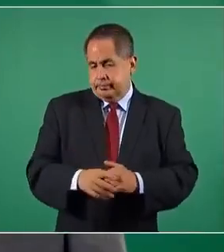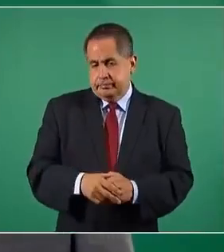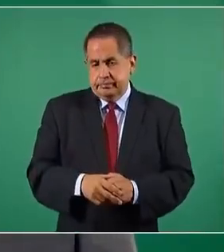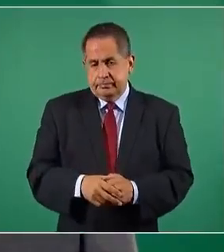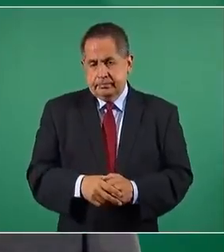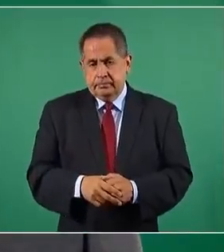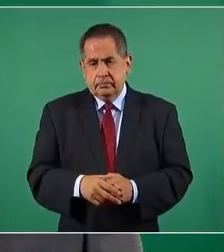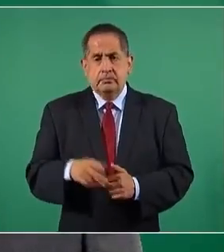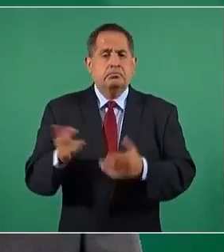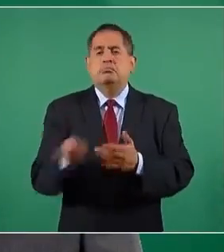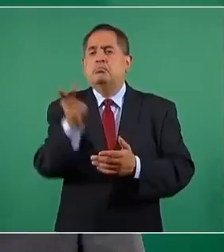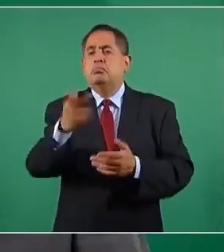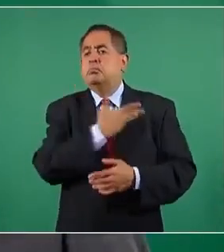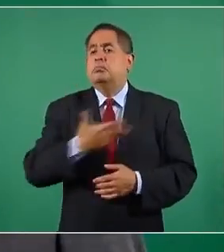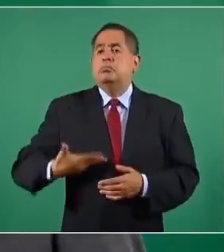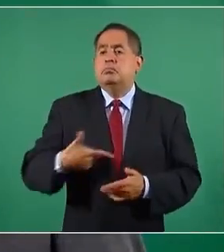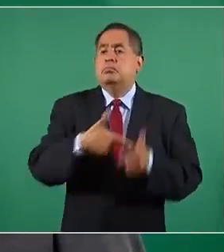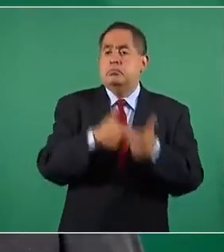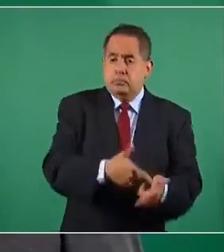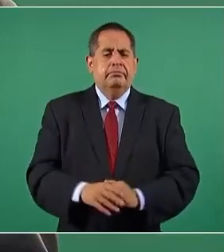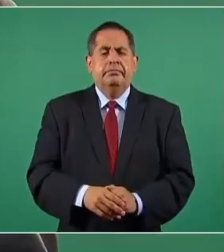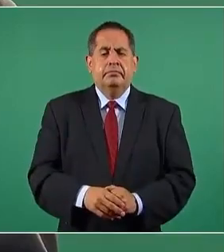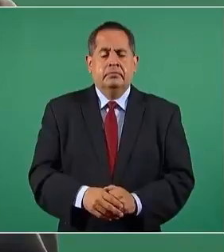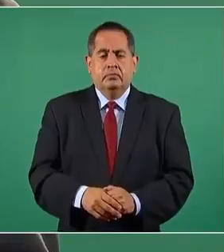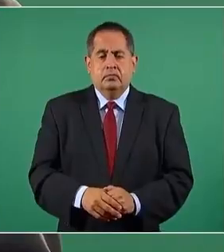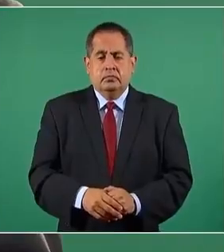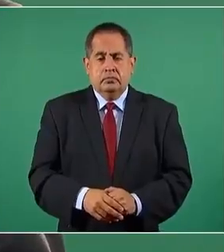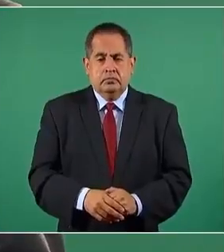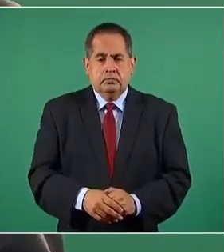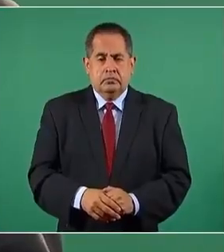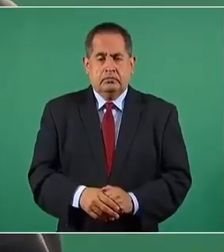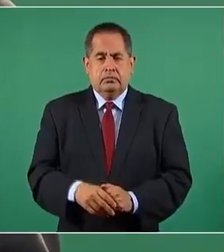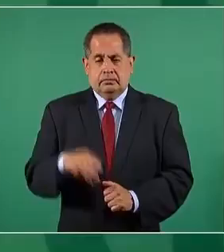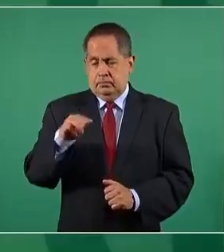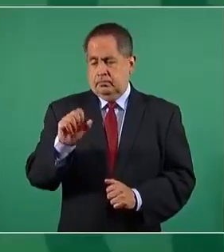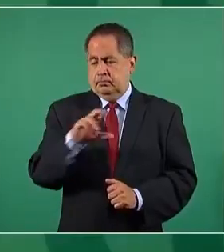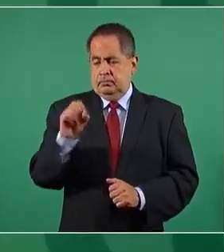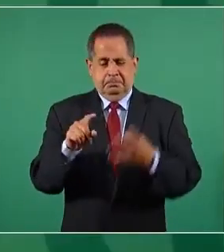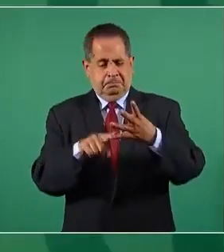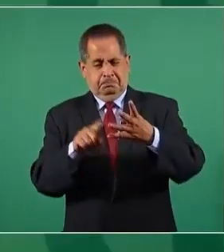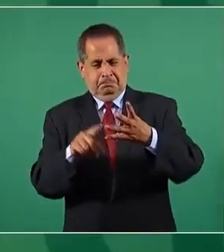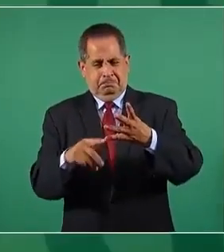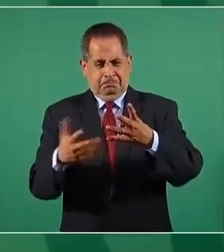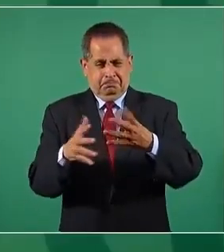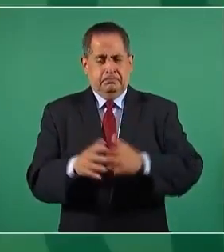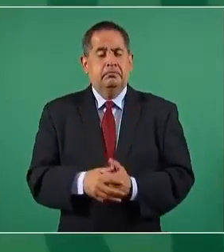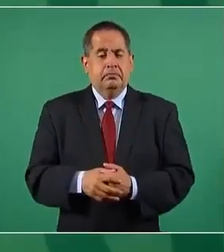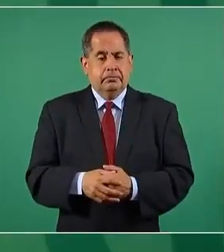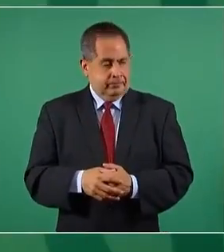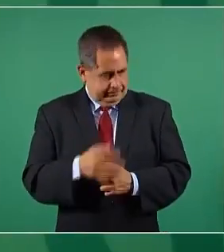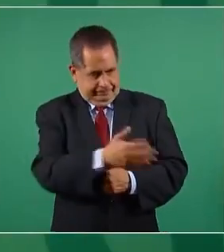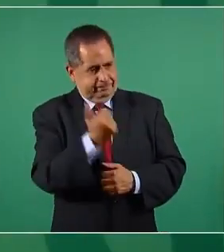¿Quieres que se quede el presidente o quieres que renuncie para finales de marzo? Ahí tienen